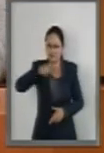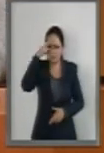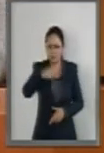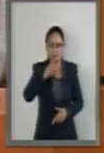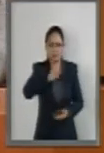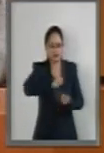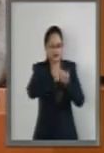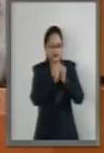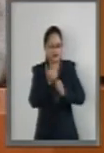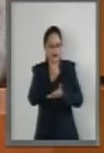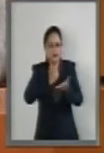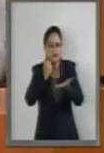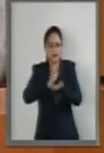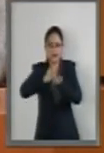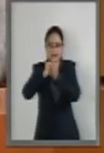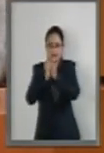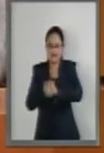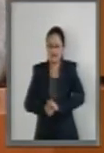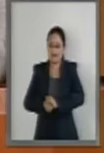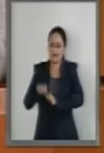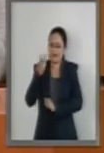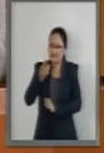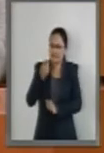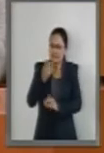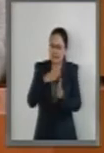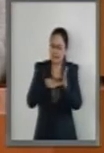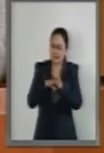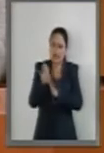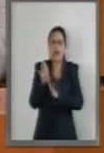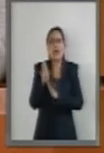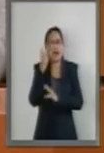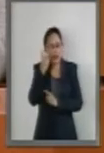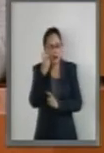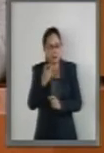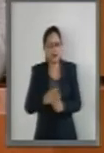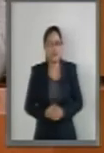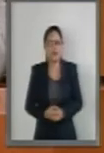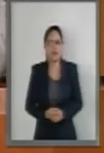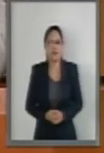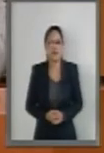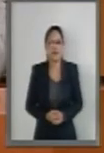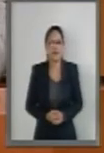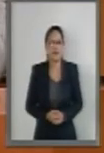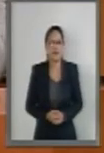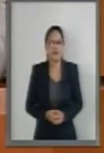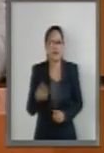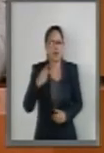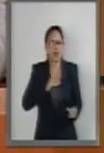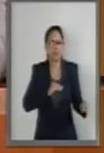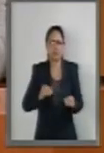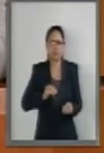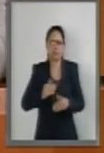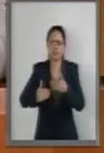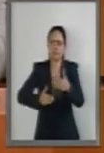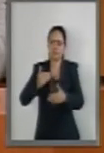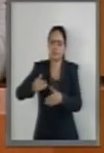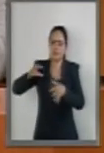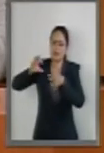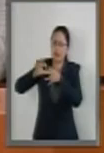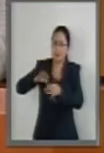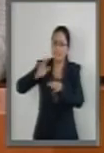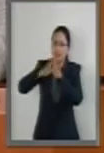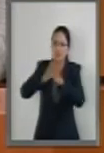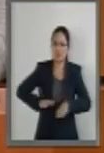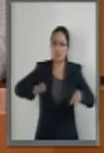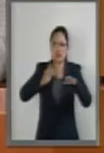urbanización progresiva y la autoproducción de vivienda. La movilidad motorizada ha sido